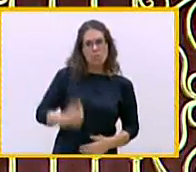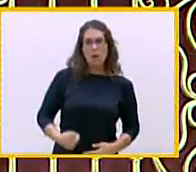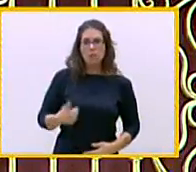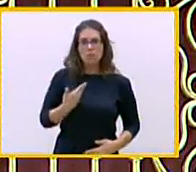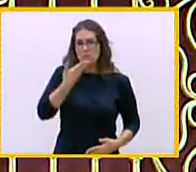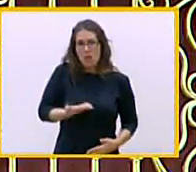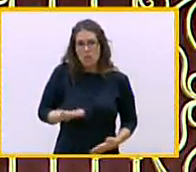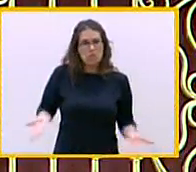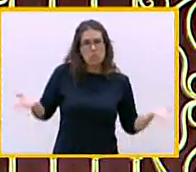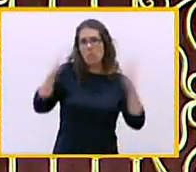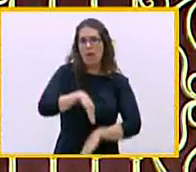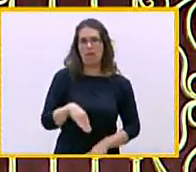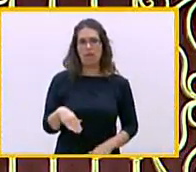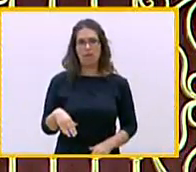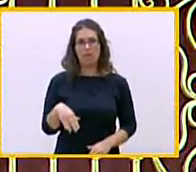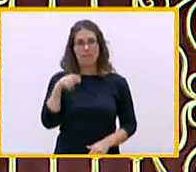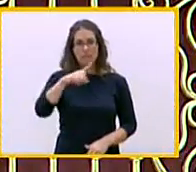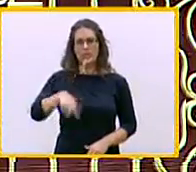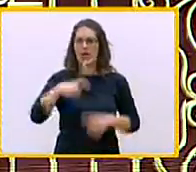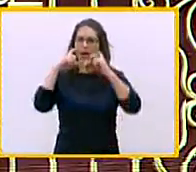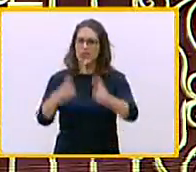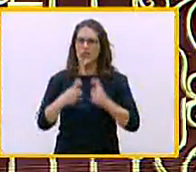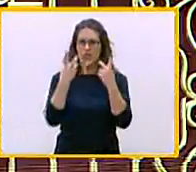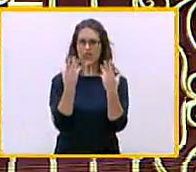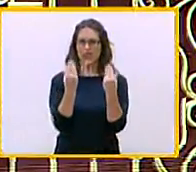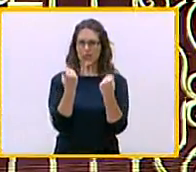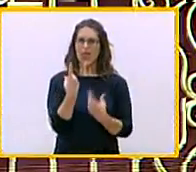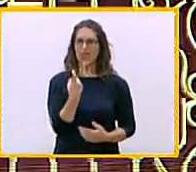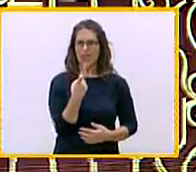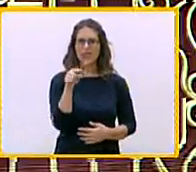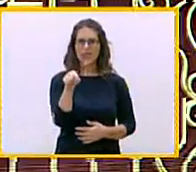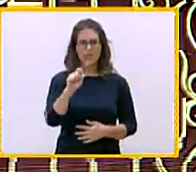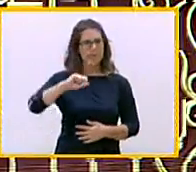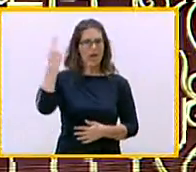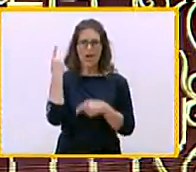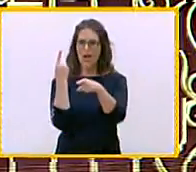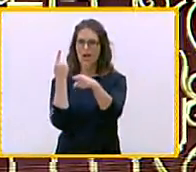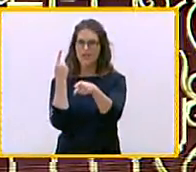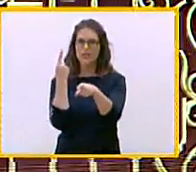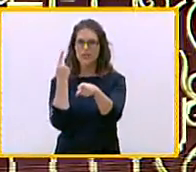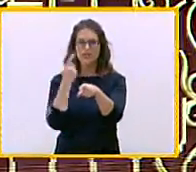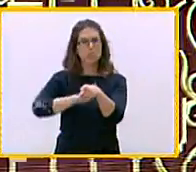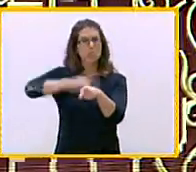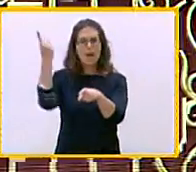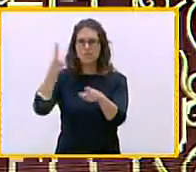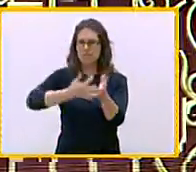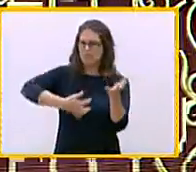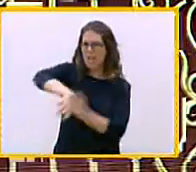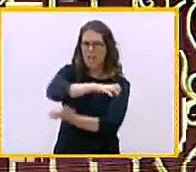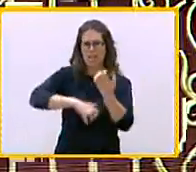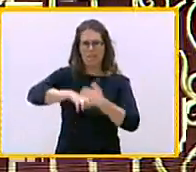también el que más esfuerzos exige, el que más sufrimiento causa, el más violento, el más